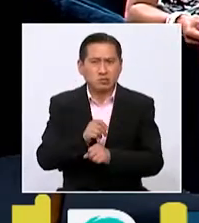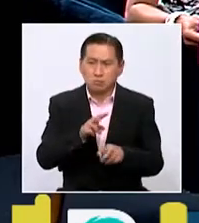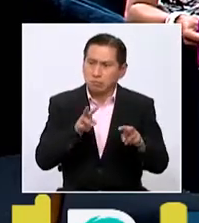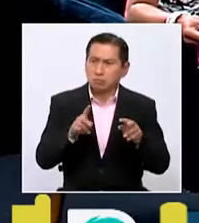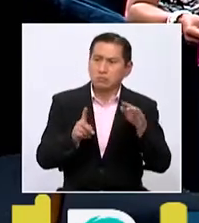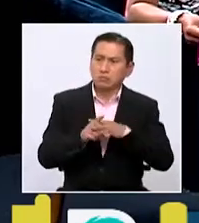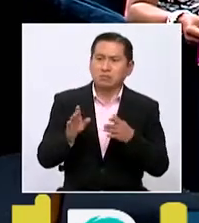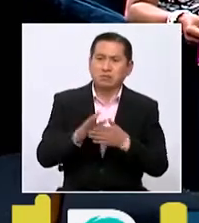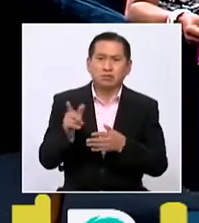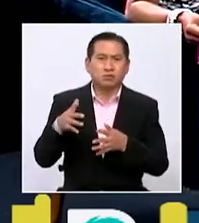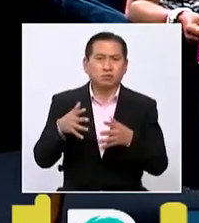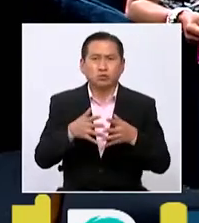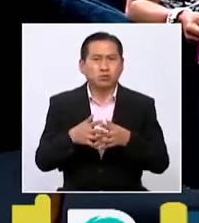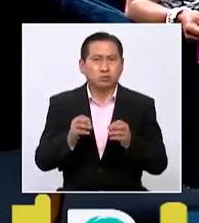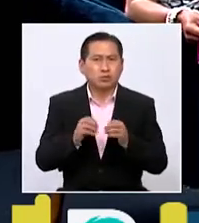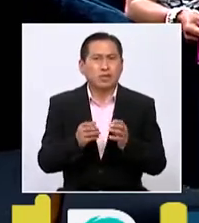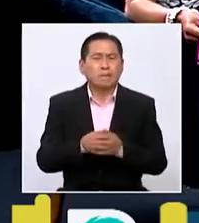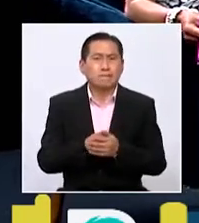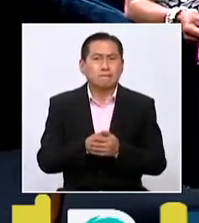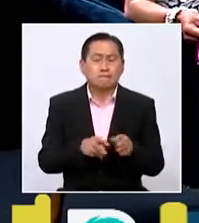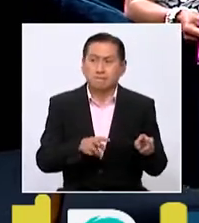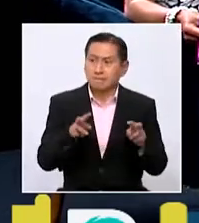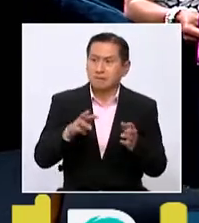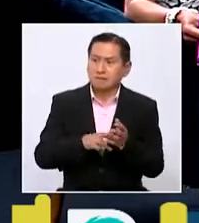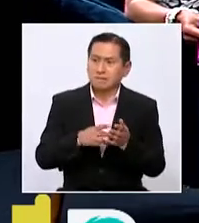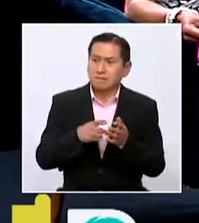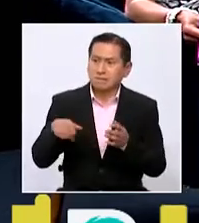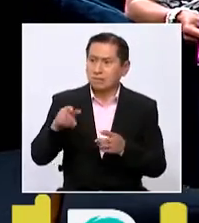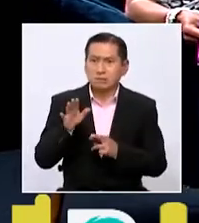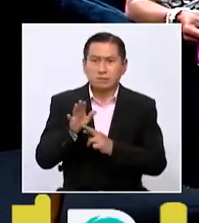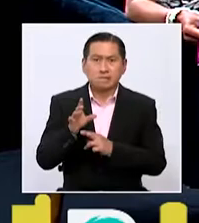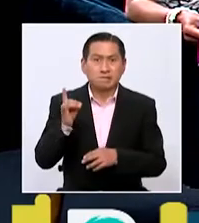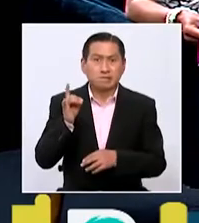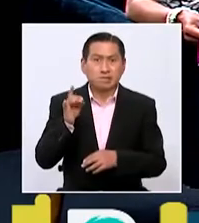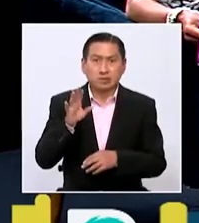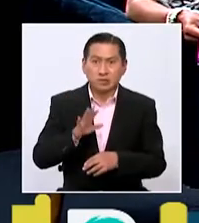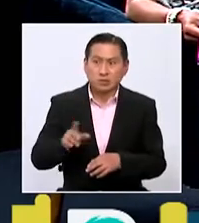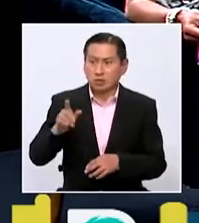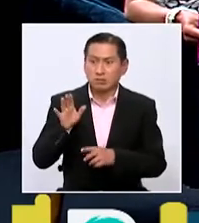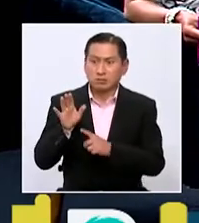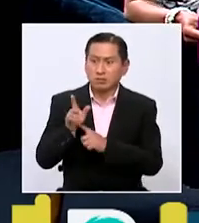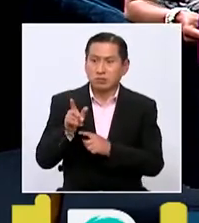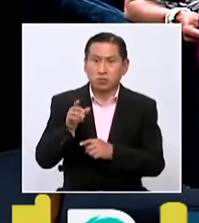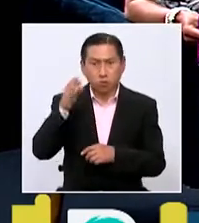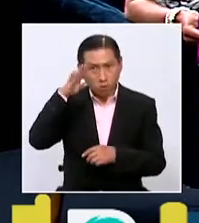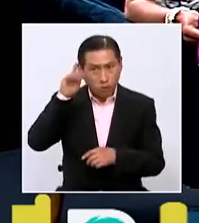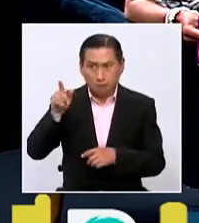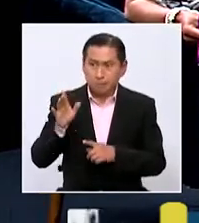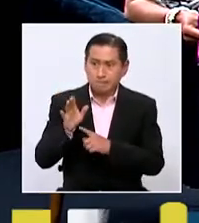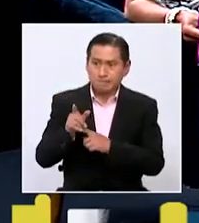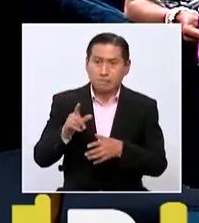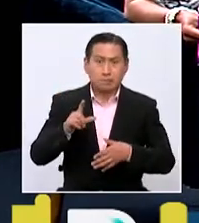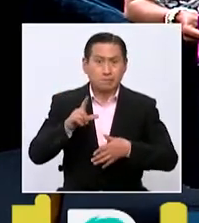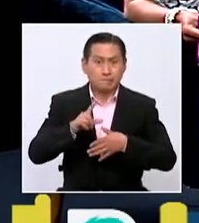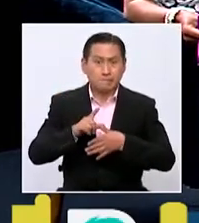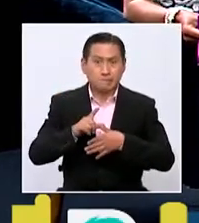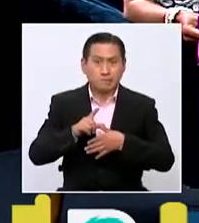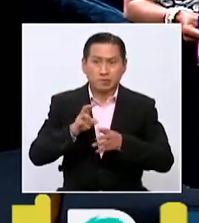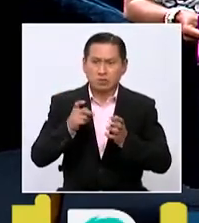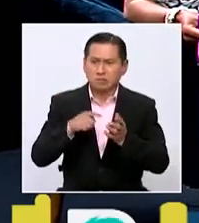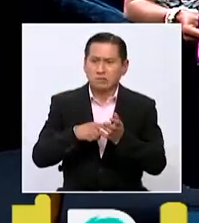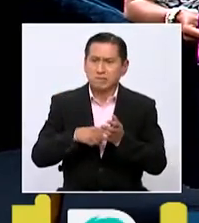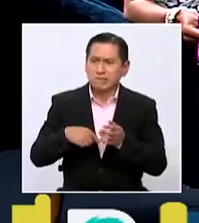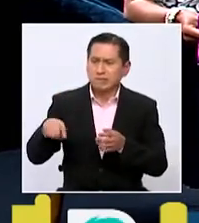encuentras en el cine norteamericano. Te encuentras, no sé, representan a Bolivia o representan a una Cuba o a un país de Latinoamérica, y es a